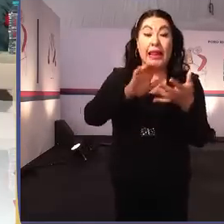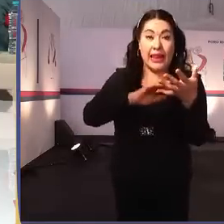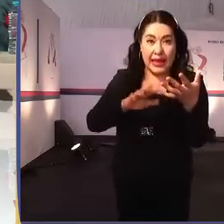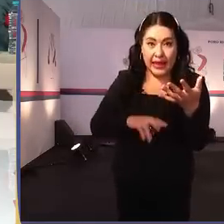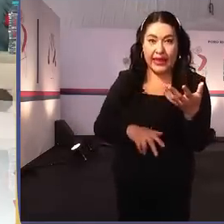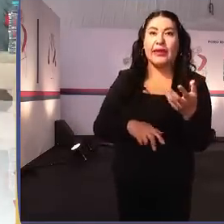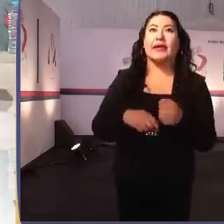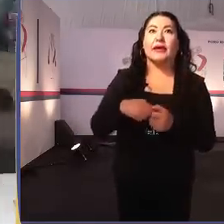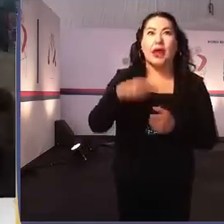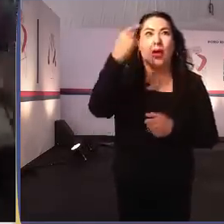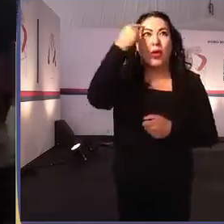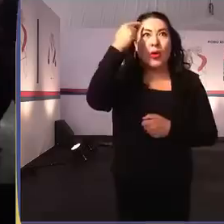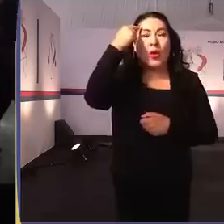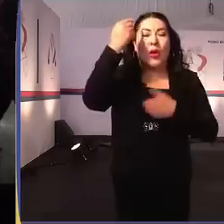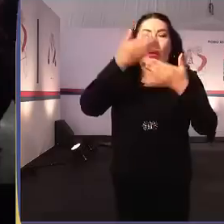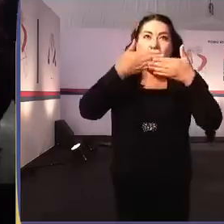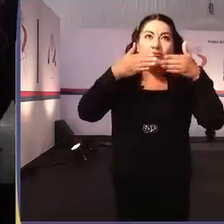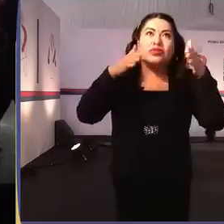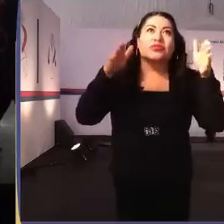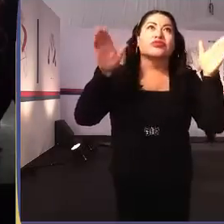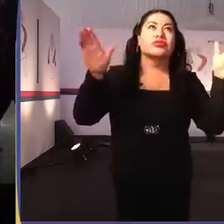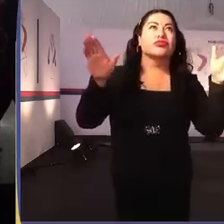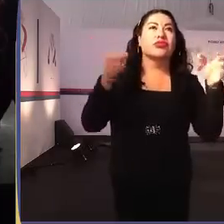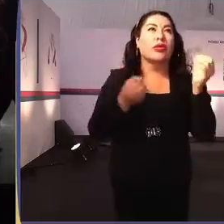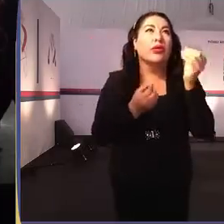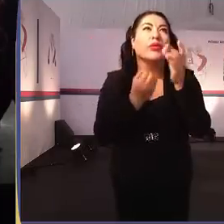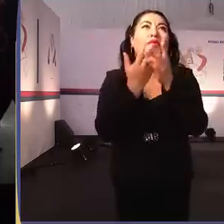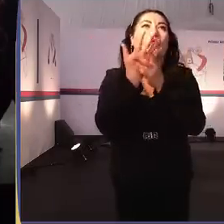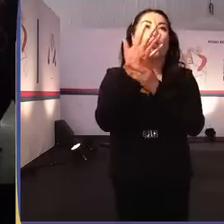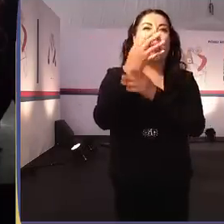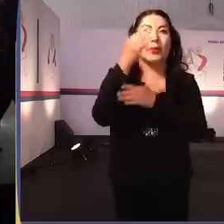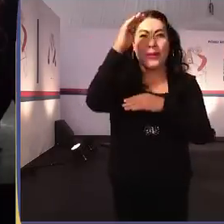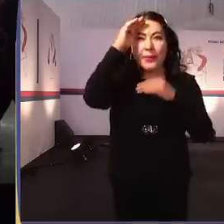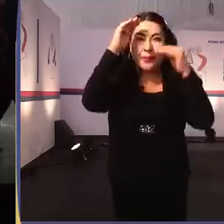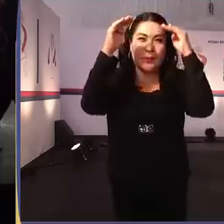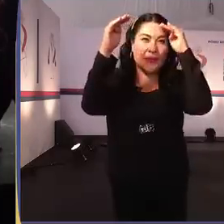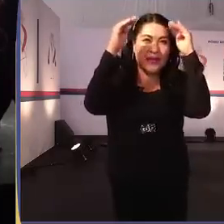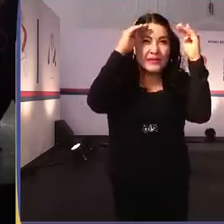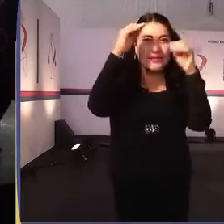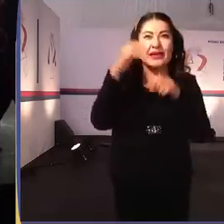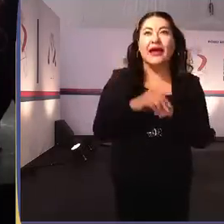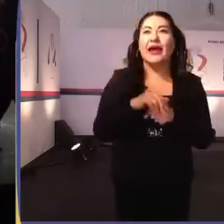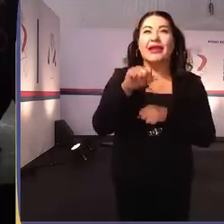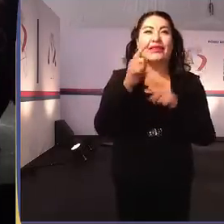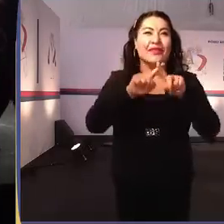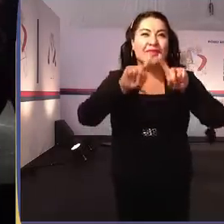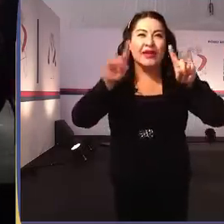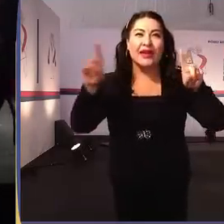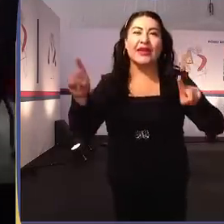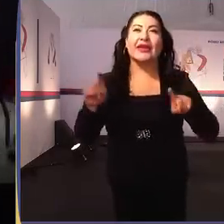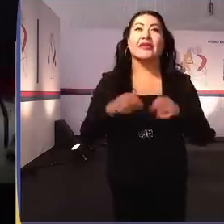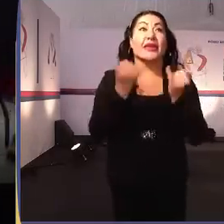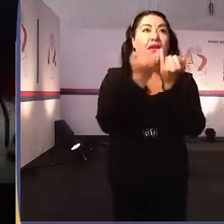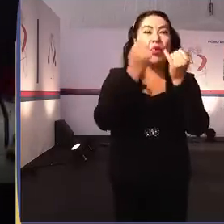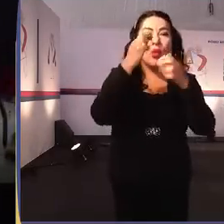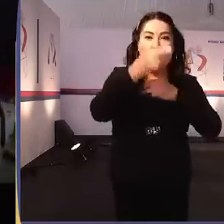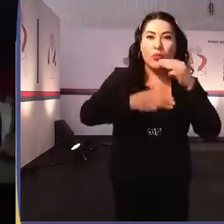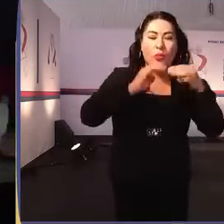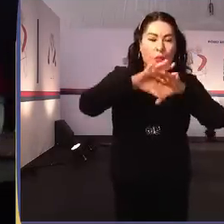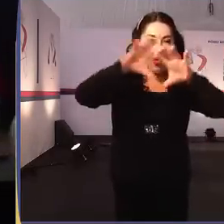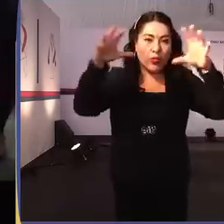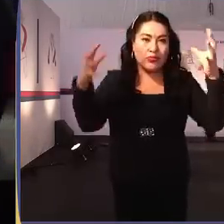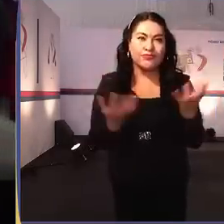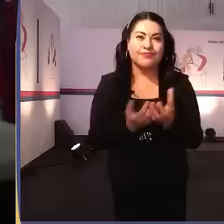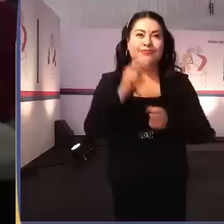retira telarañas, revela pensamientos, te coloca en la cabeza de otros, te permite ver el mundo de una manera